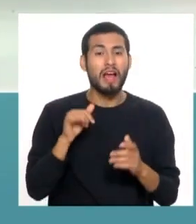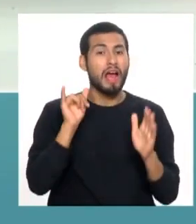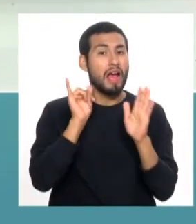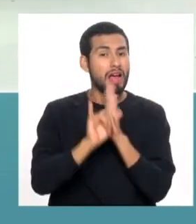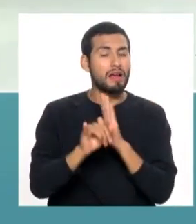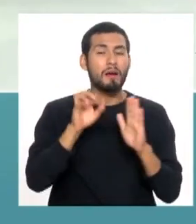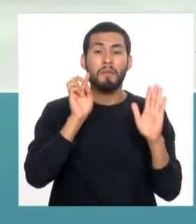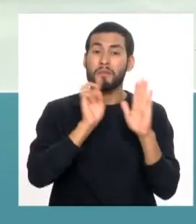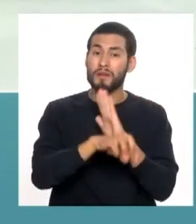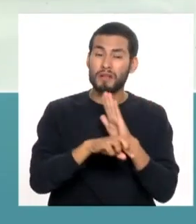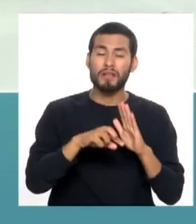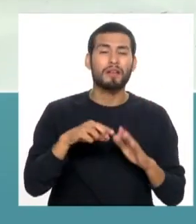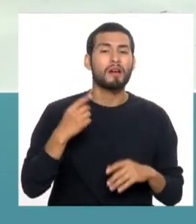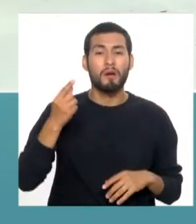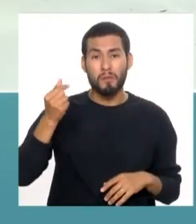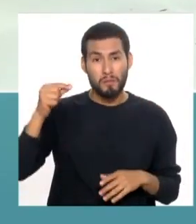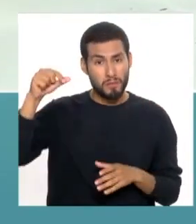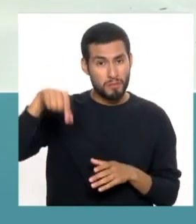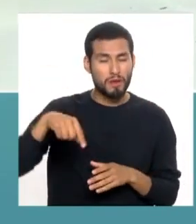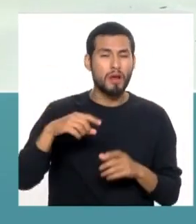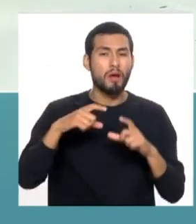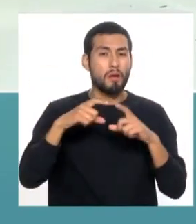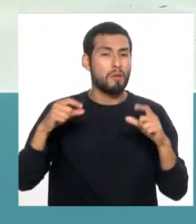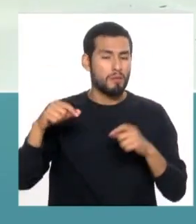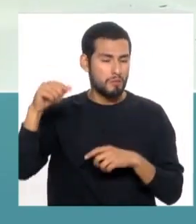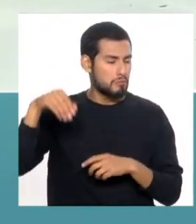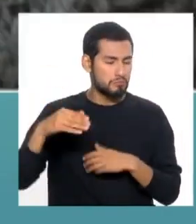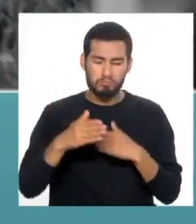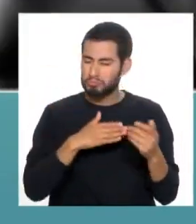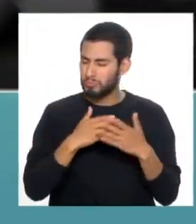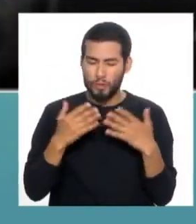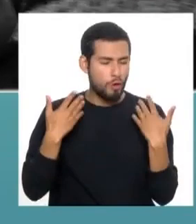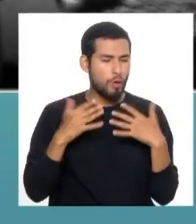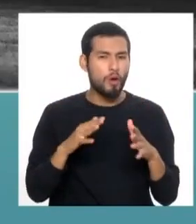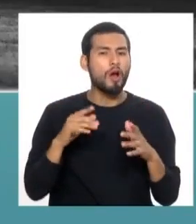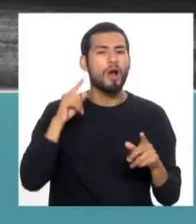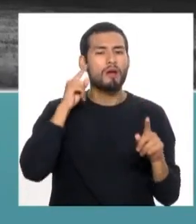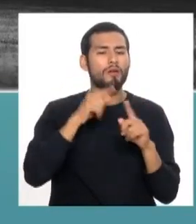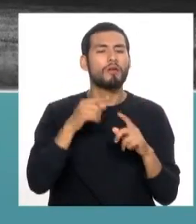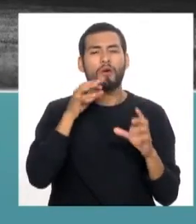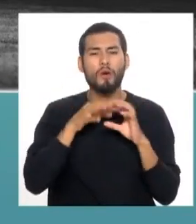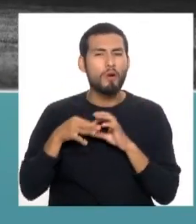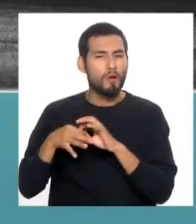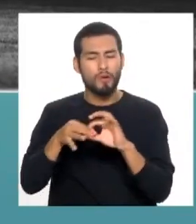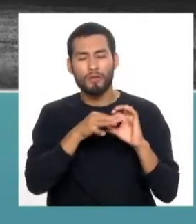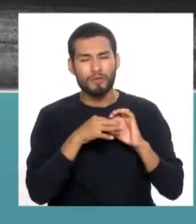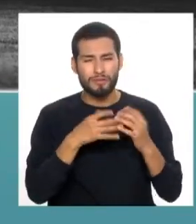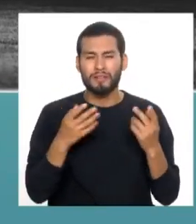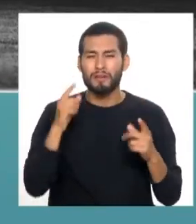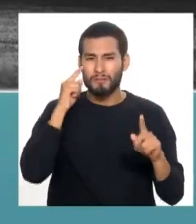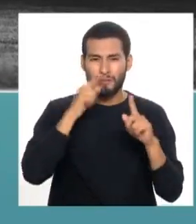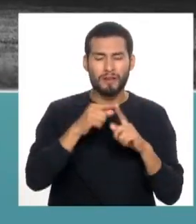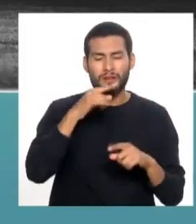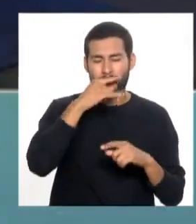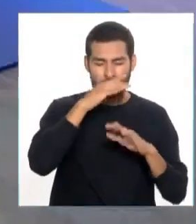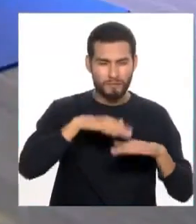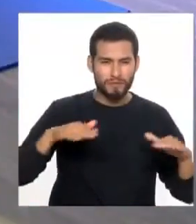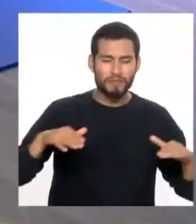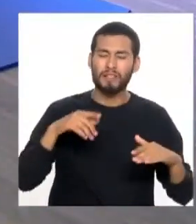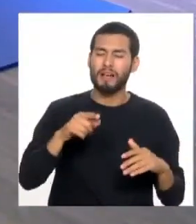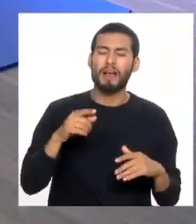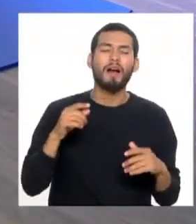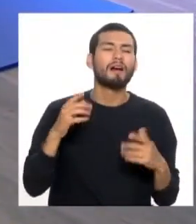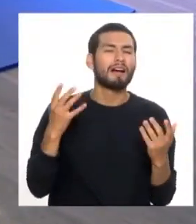por Plin, moneditas, billetes, todo es posible cuando nos unimos, sobre todo si es para los niños con cáncer, en